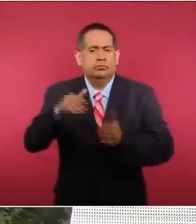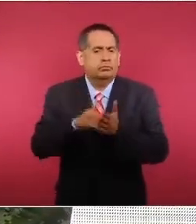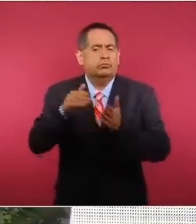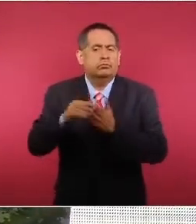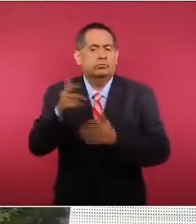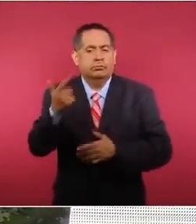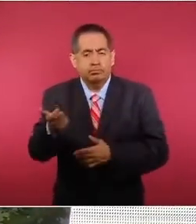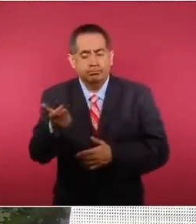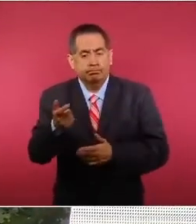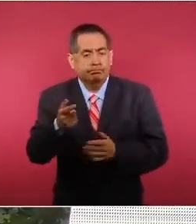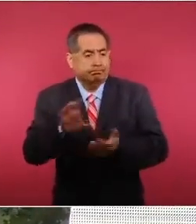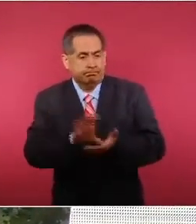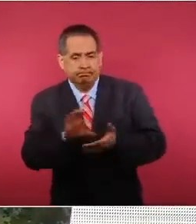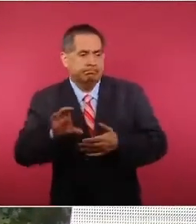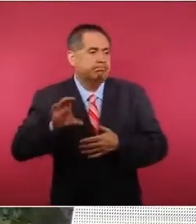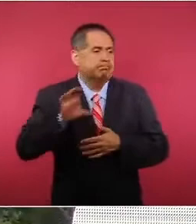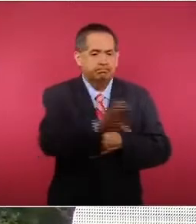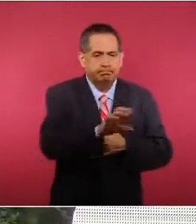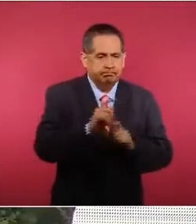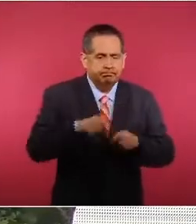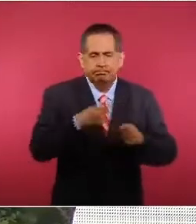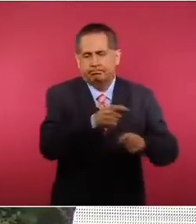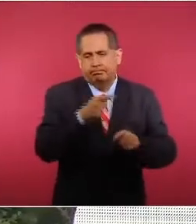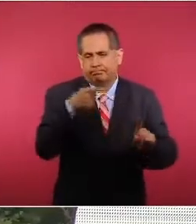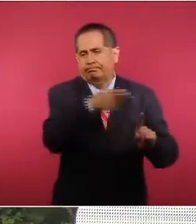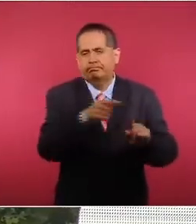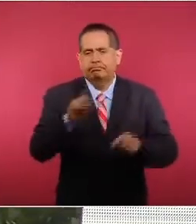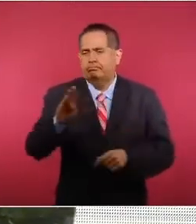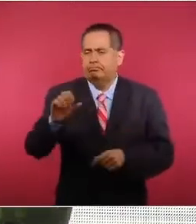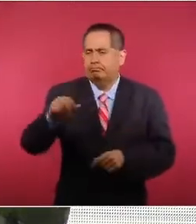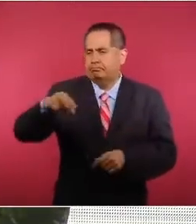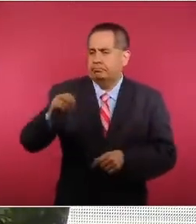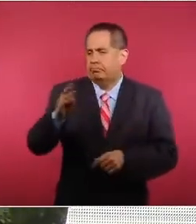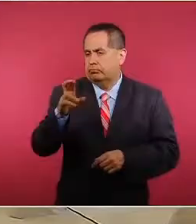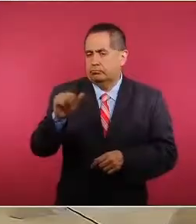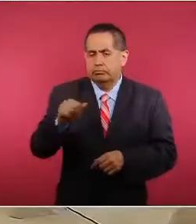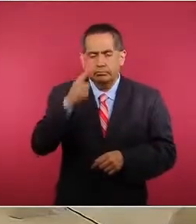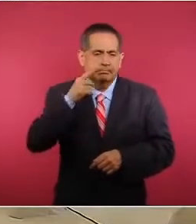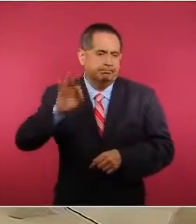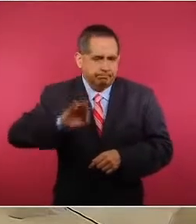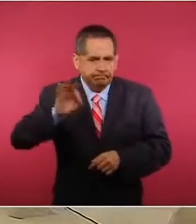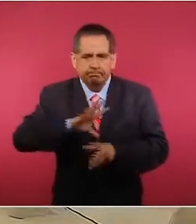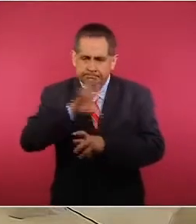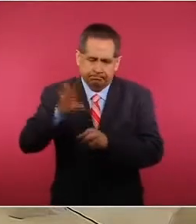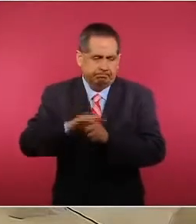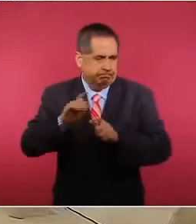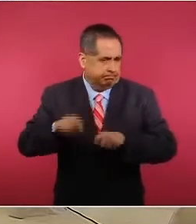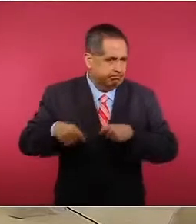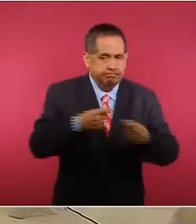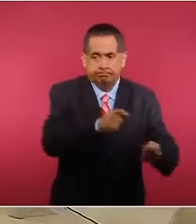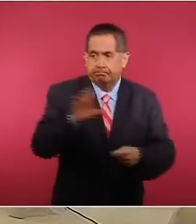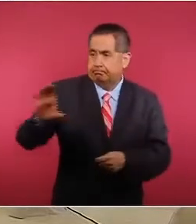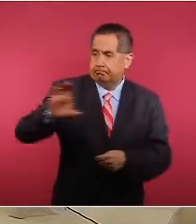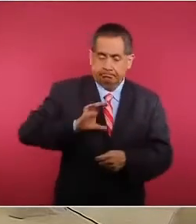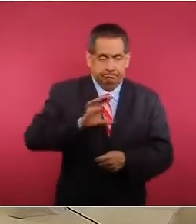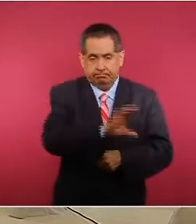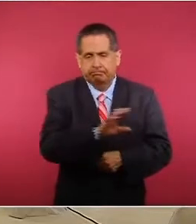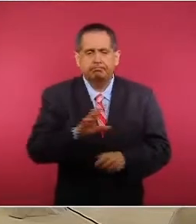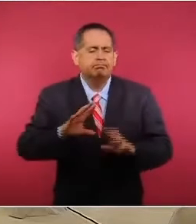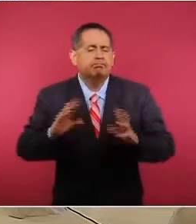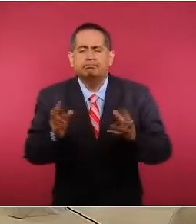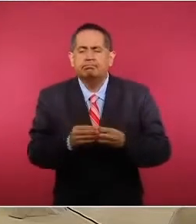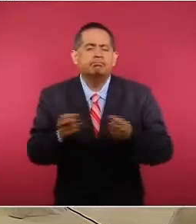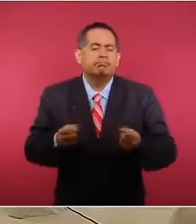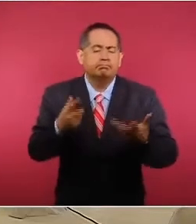1,938,000,000 de pesos los que se tendrían que pagar a Banobras, entonces, considerando intereses, entonces se estaría